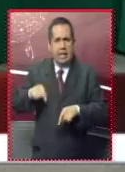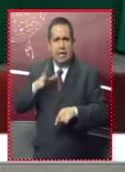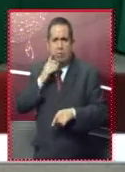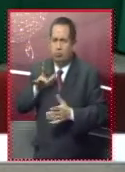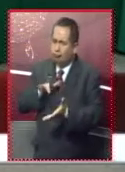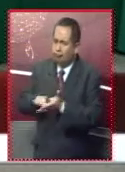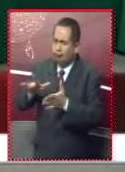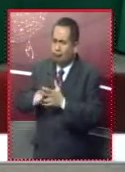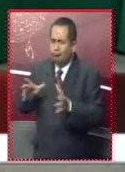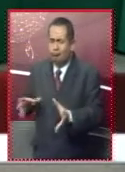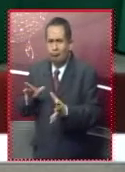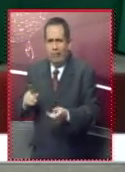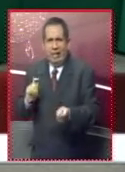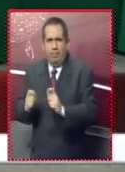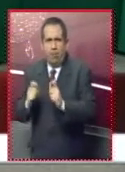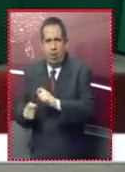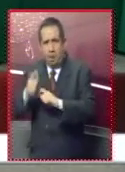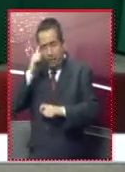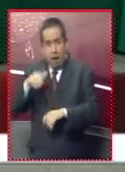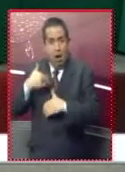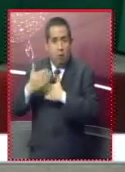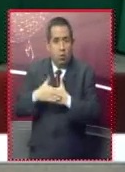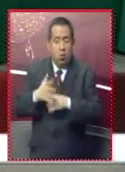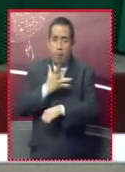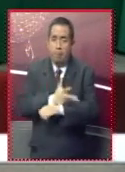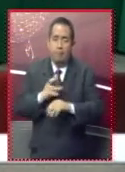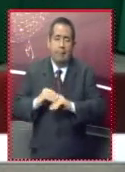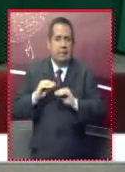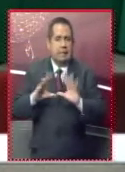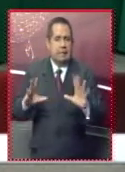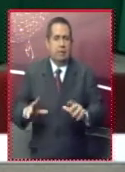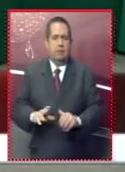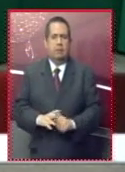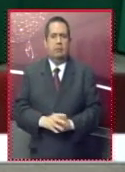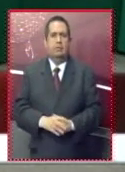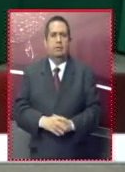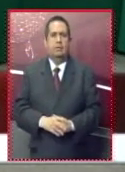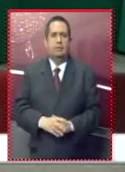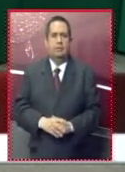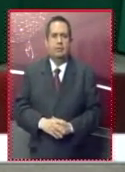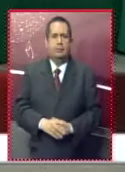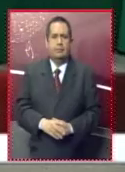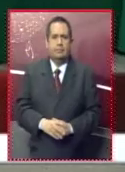de Diputados. Esto con el objetivo de fortalecer la rendición de cuentas. Agradecerles,